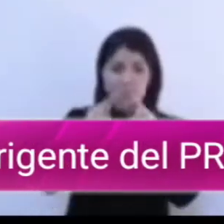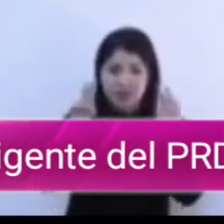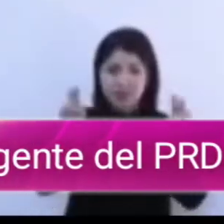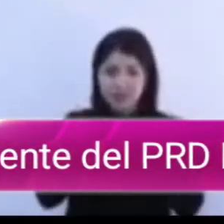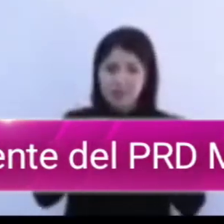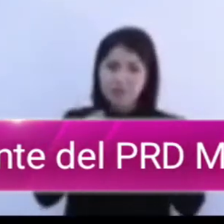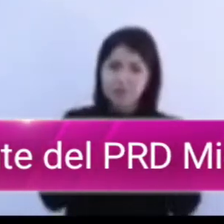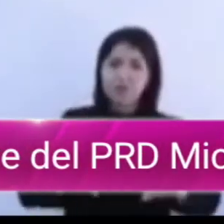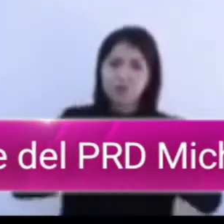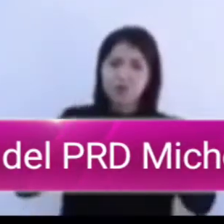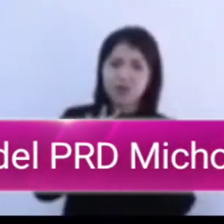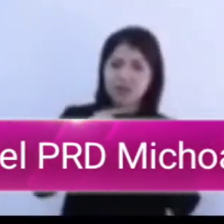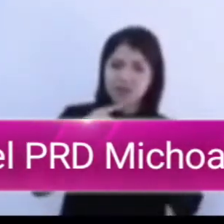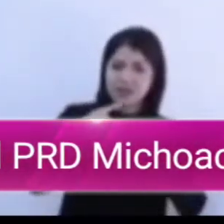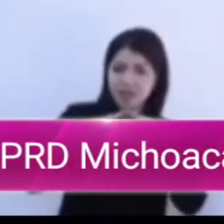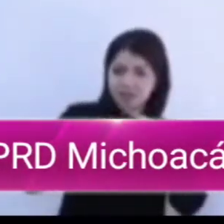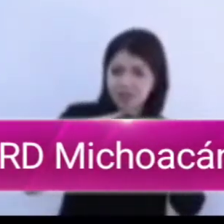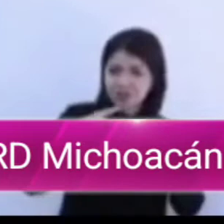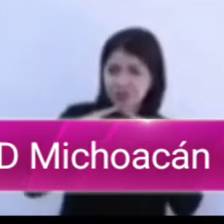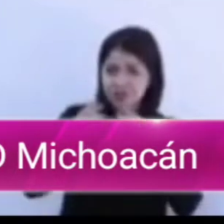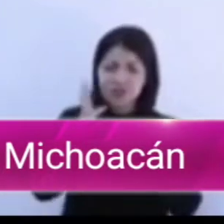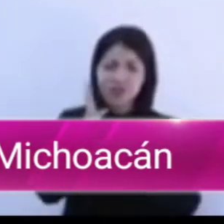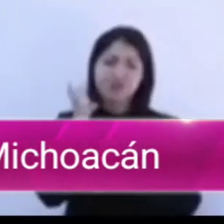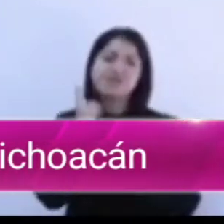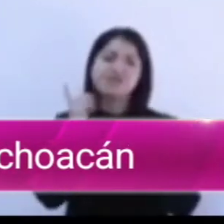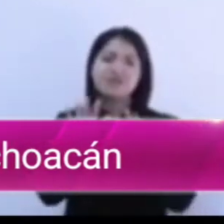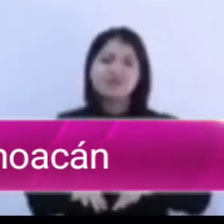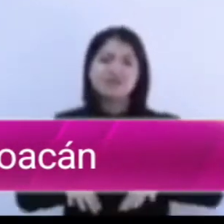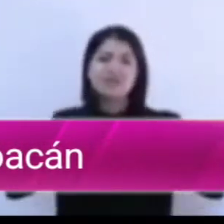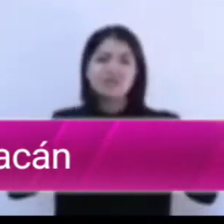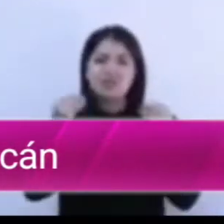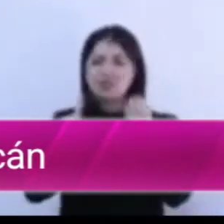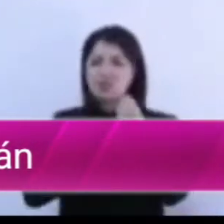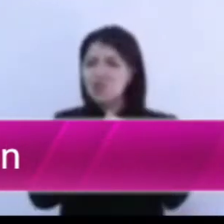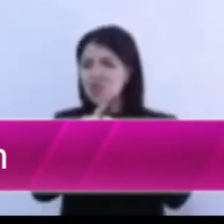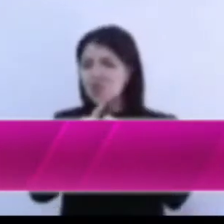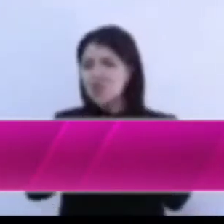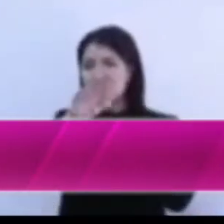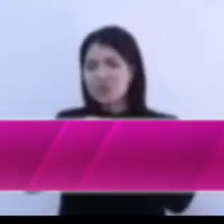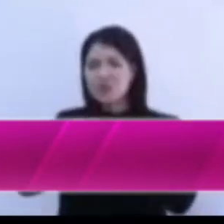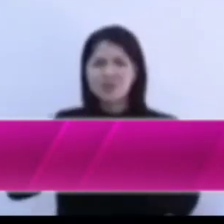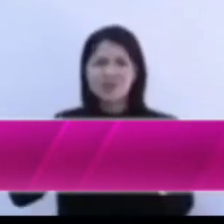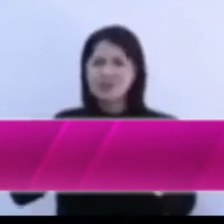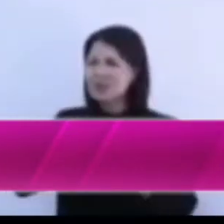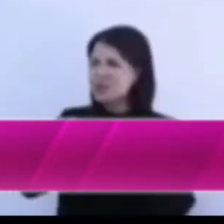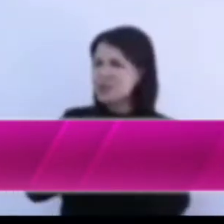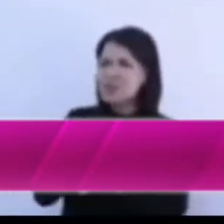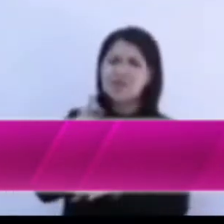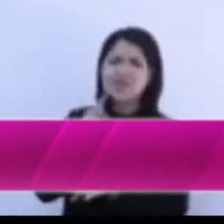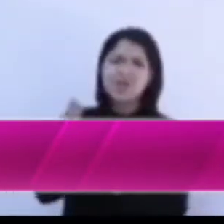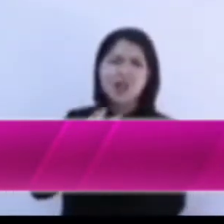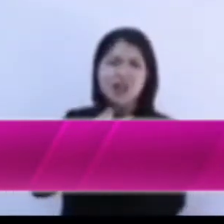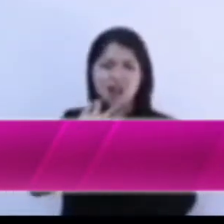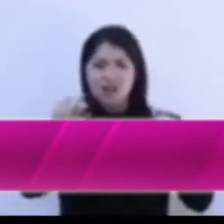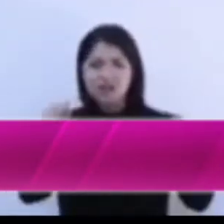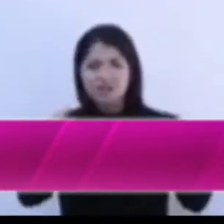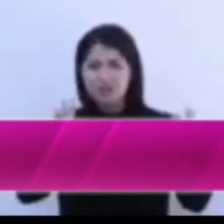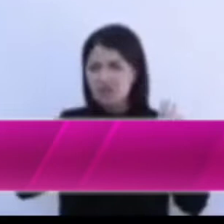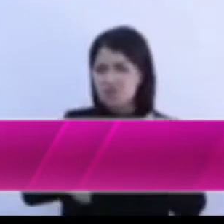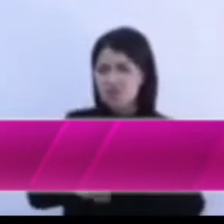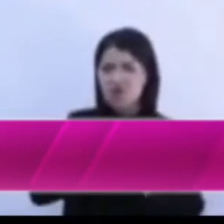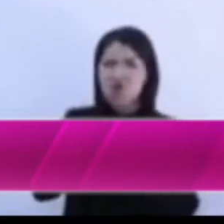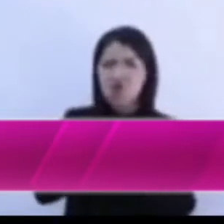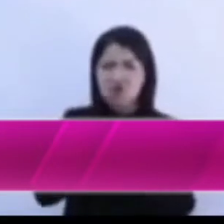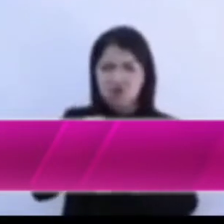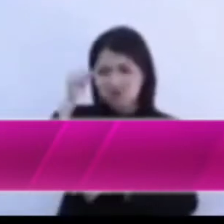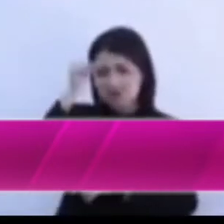en el Congreso, tantas cosas que pasan en Michoacán, para que este señor ande mandando un boletín para hablar en contra del exgobernador.